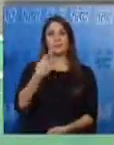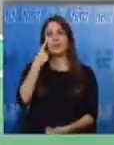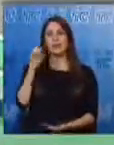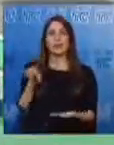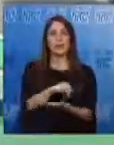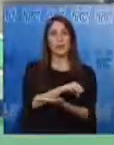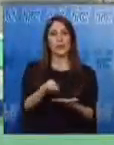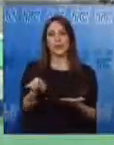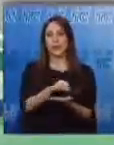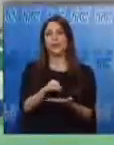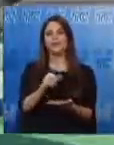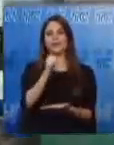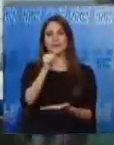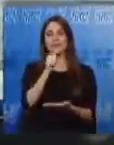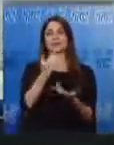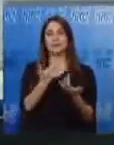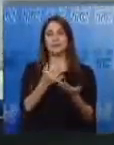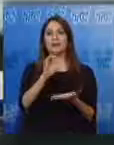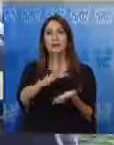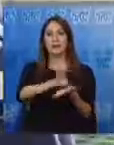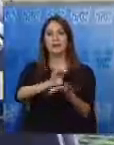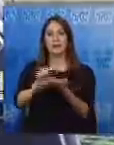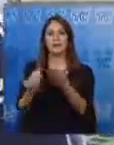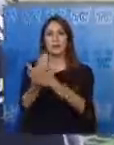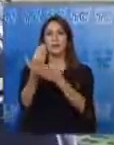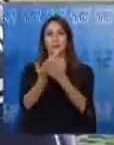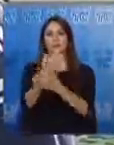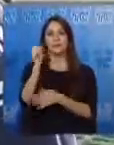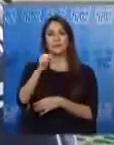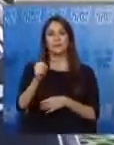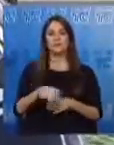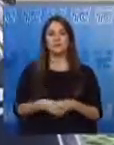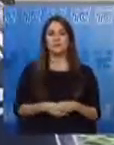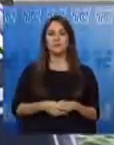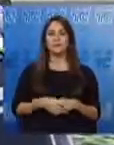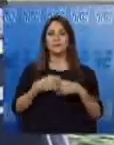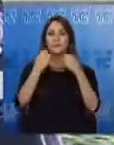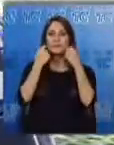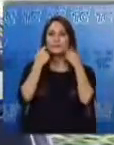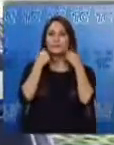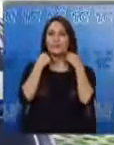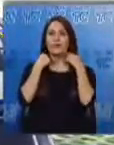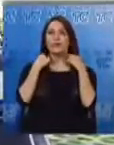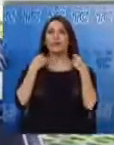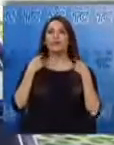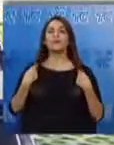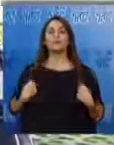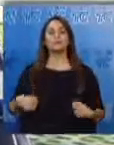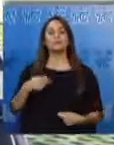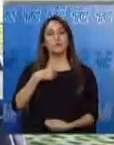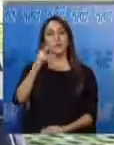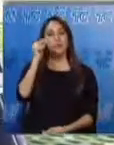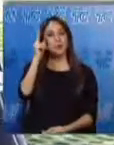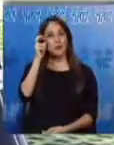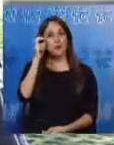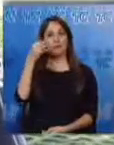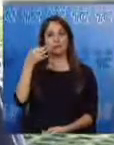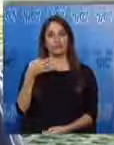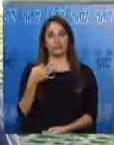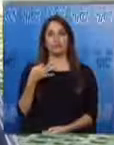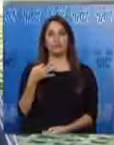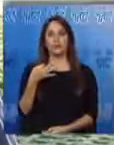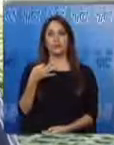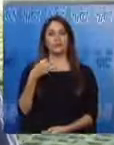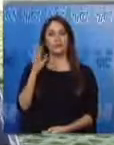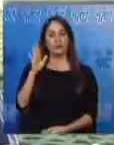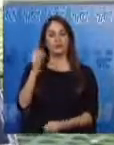indecisión tremenda. Creo que candidatos nuevos. Un candidato que honestamente le vea tan